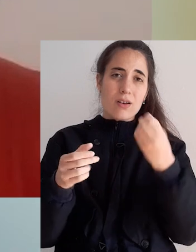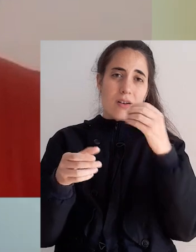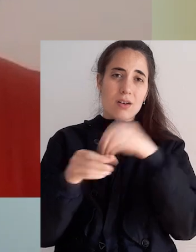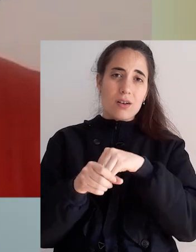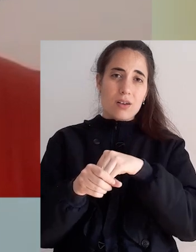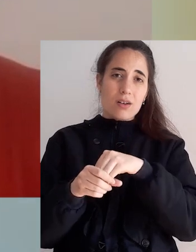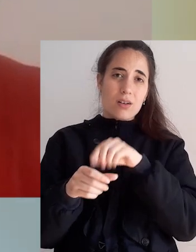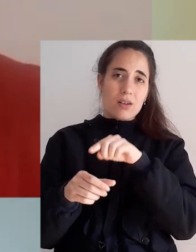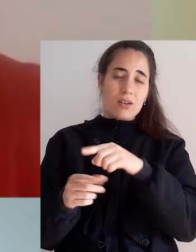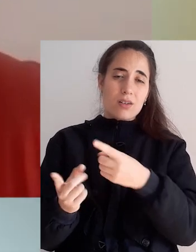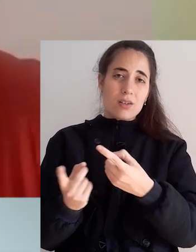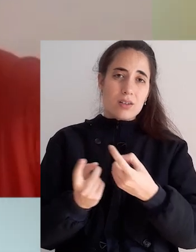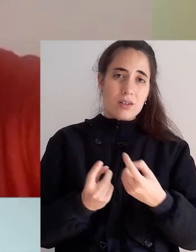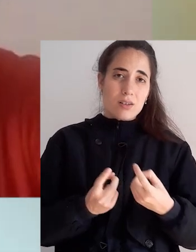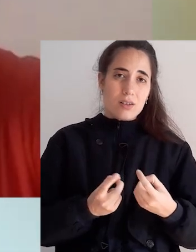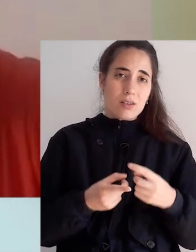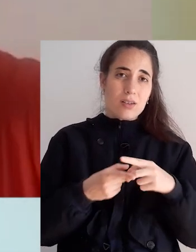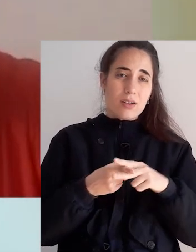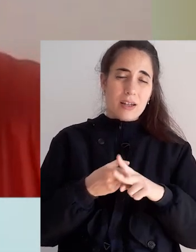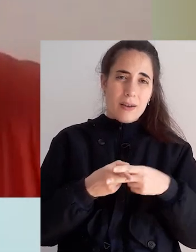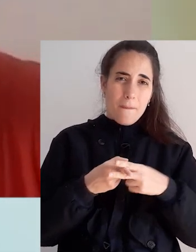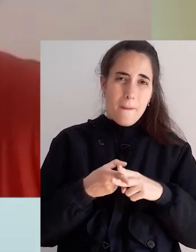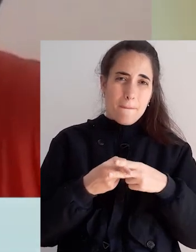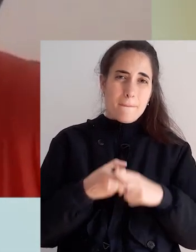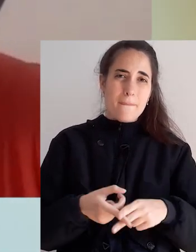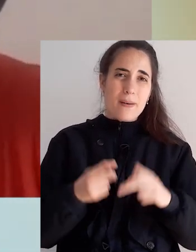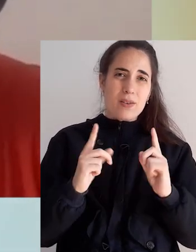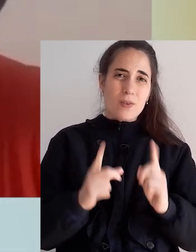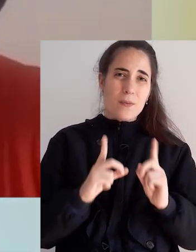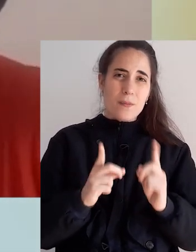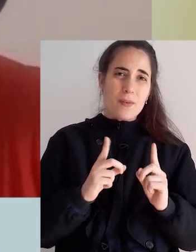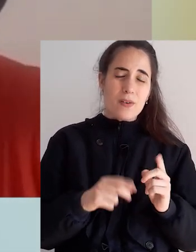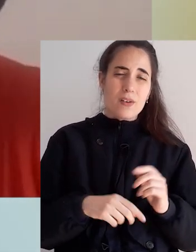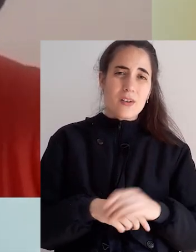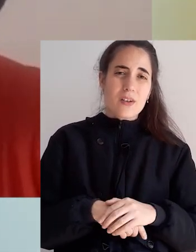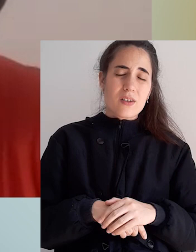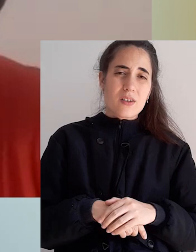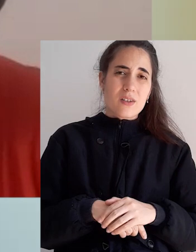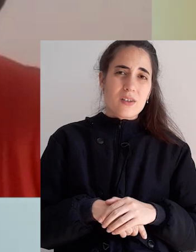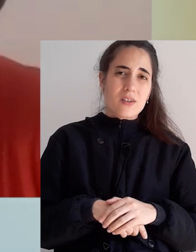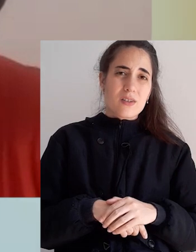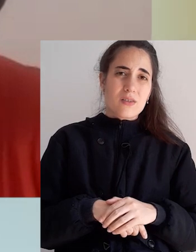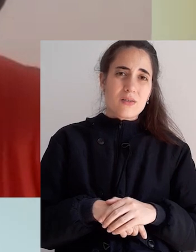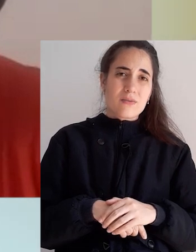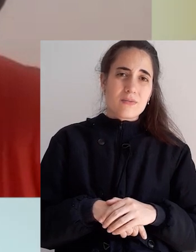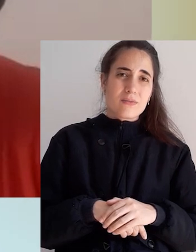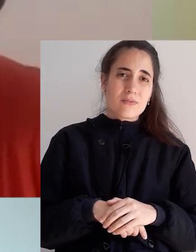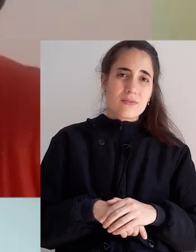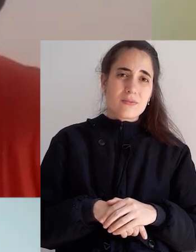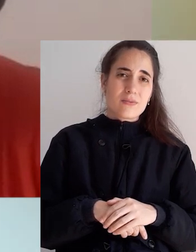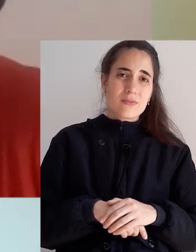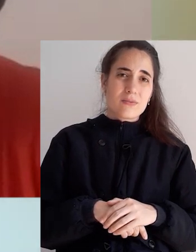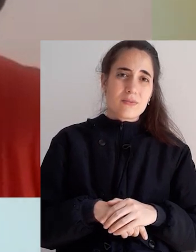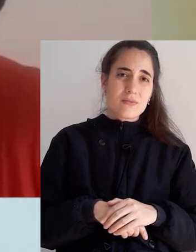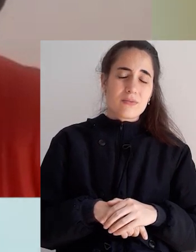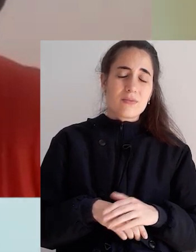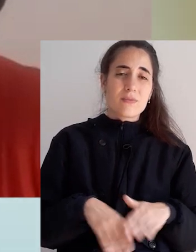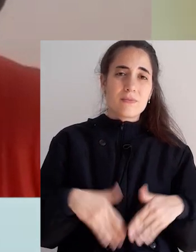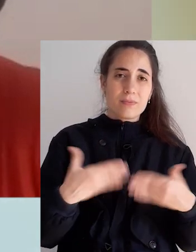sobre lo que vos estabas comentando, creo que todo es importante, aunque son, digamos, como hitos